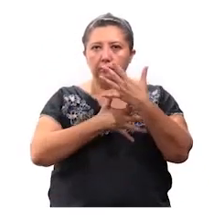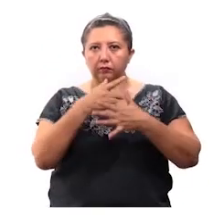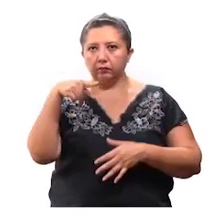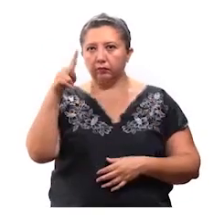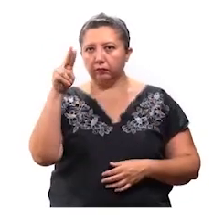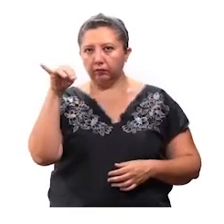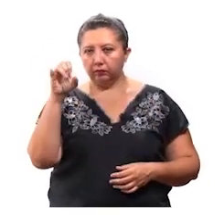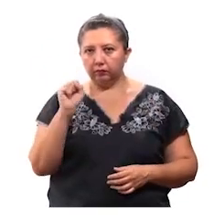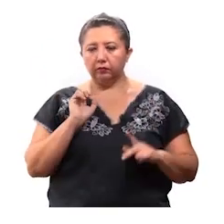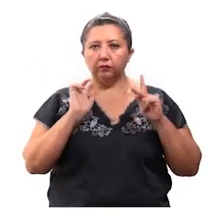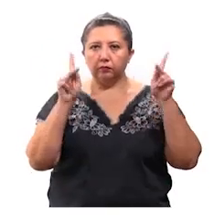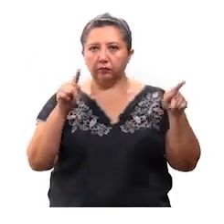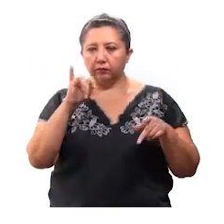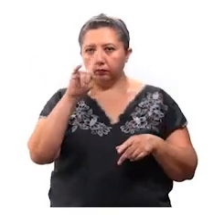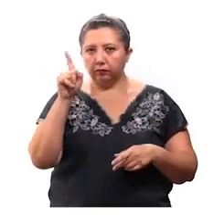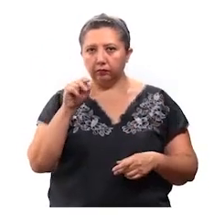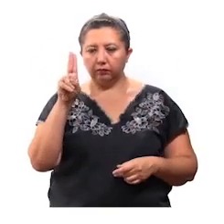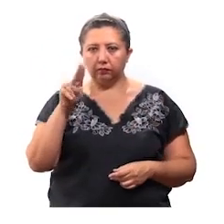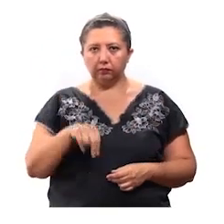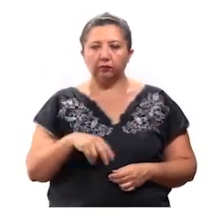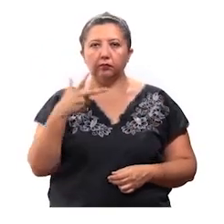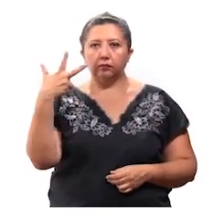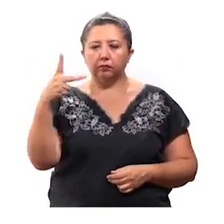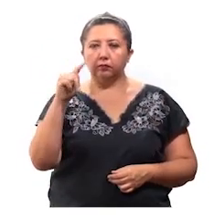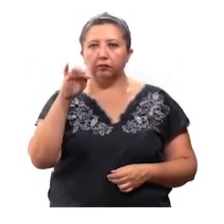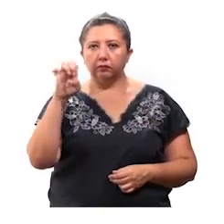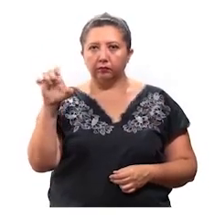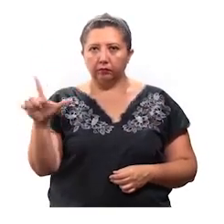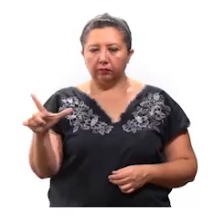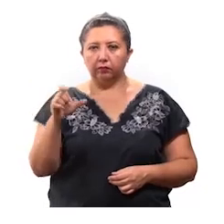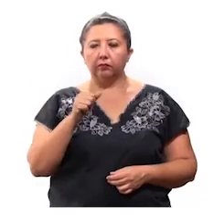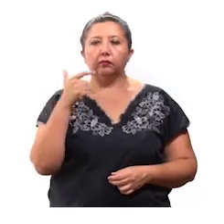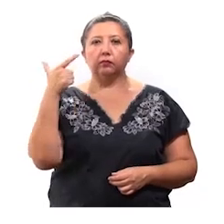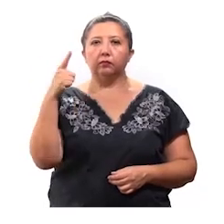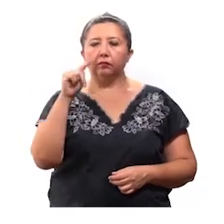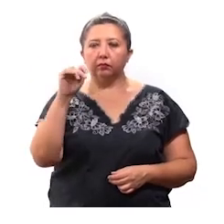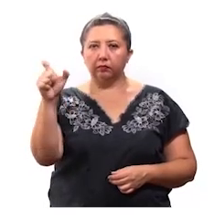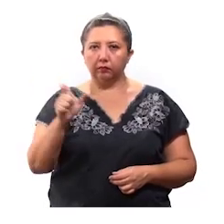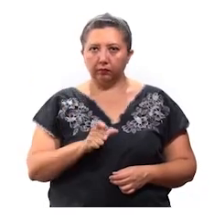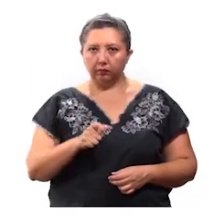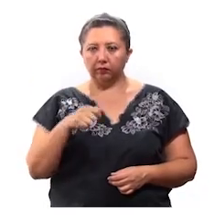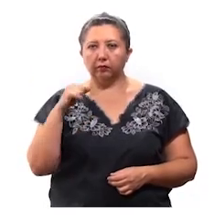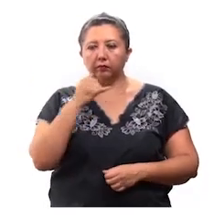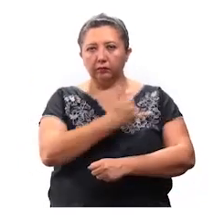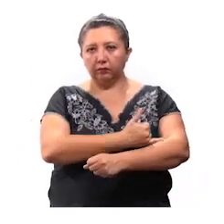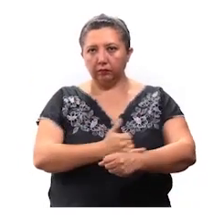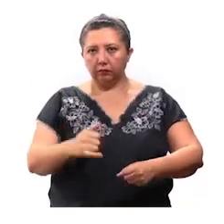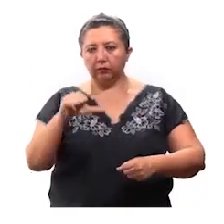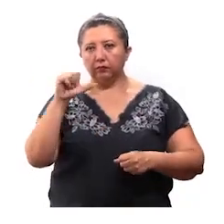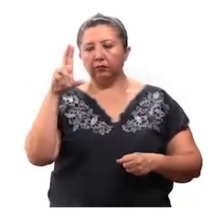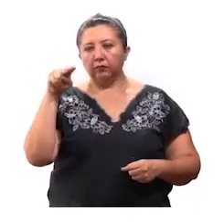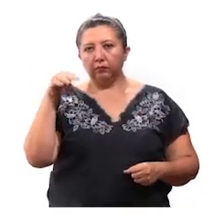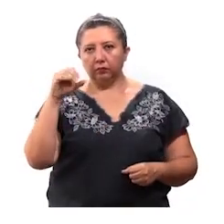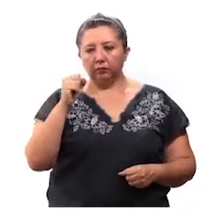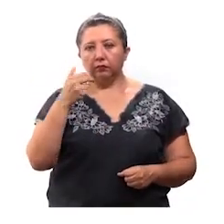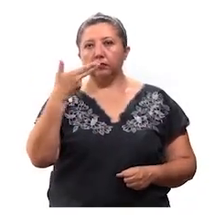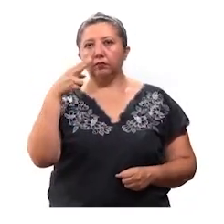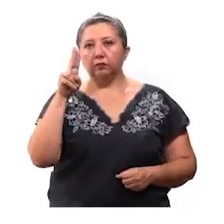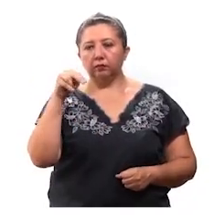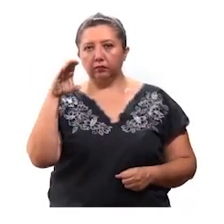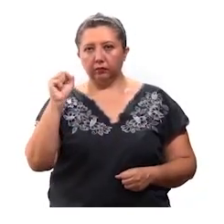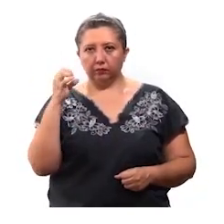en Canacim, Progreso y Tizimín, 8 en Ticul, 7 en Tecash, Izamal, Acanqué y